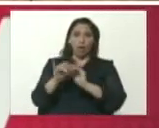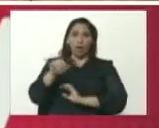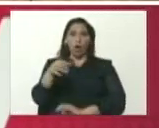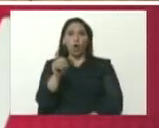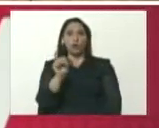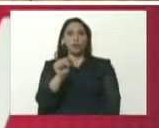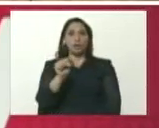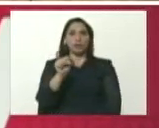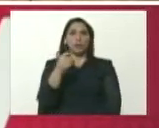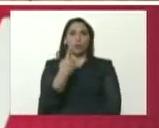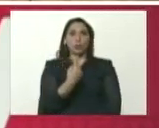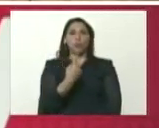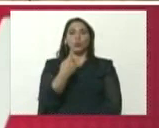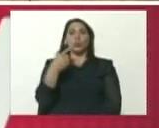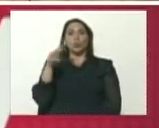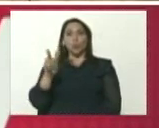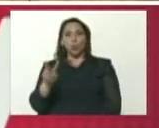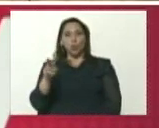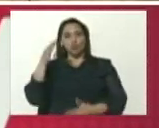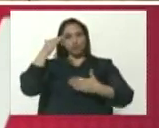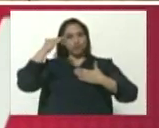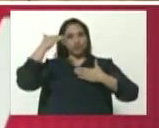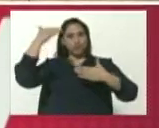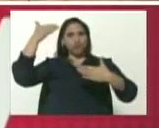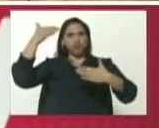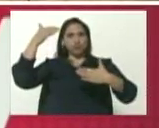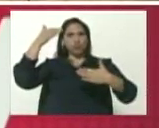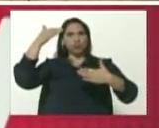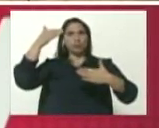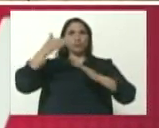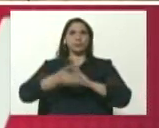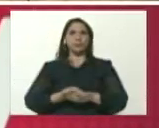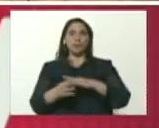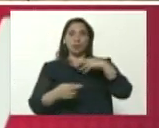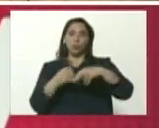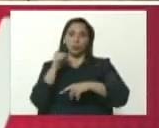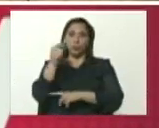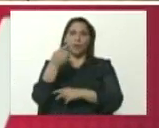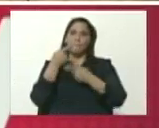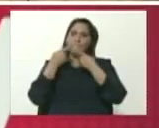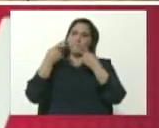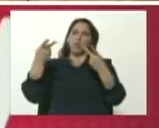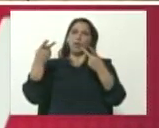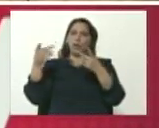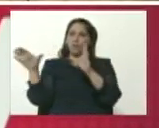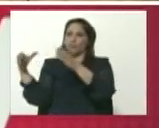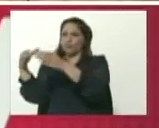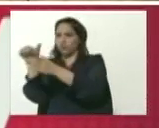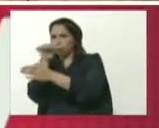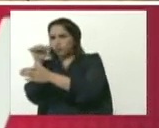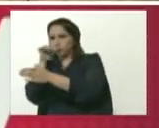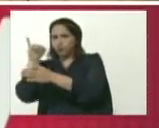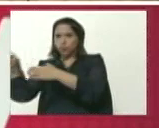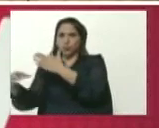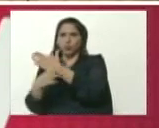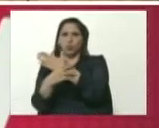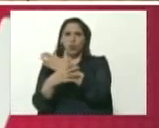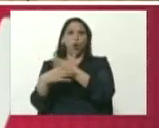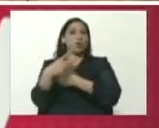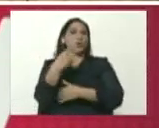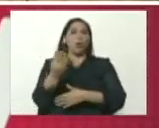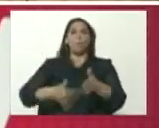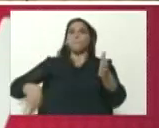1 y 2, enviamos un caluroso saludo revolucionario y le decimos al narcoparaco Guaidó, no